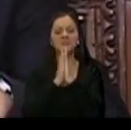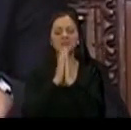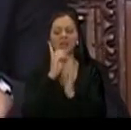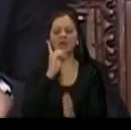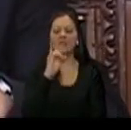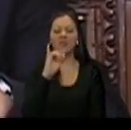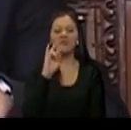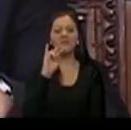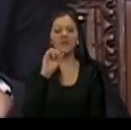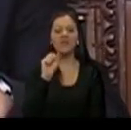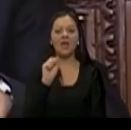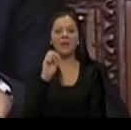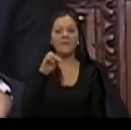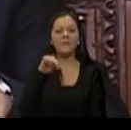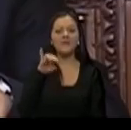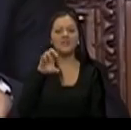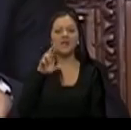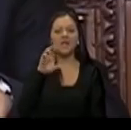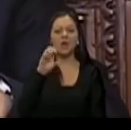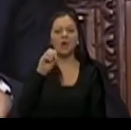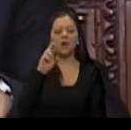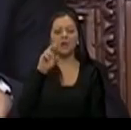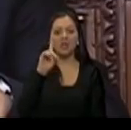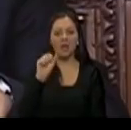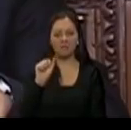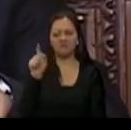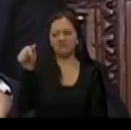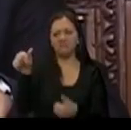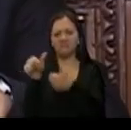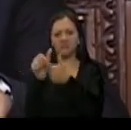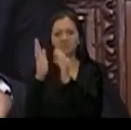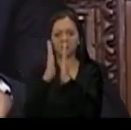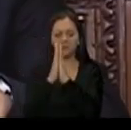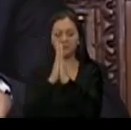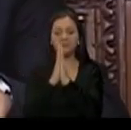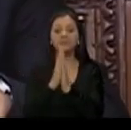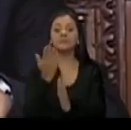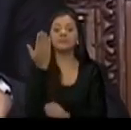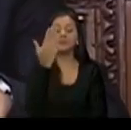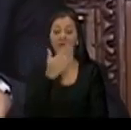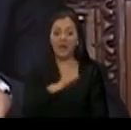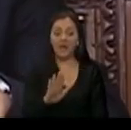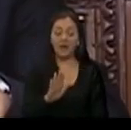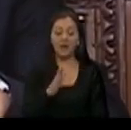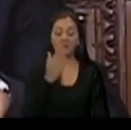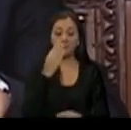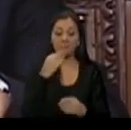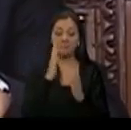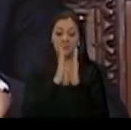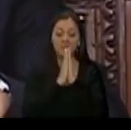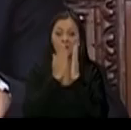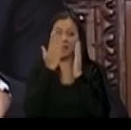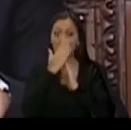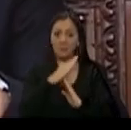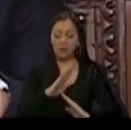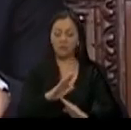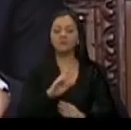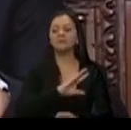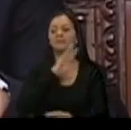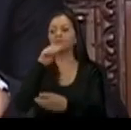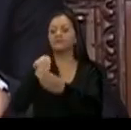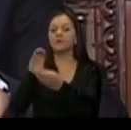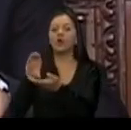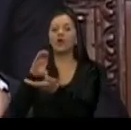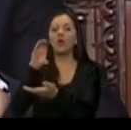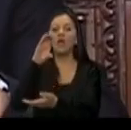A las 11 horas 15 se reunirá en el Colegio Javier para almorzar en privado con la